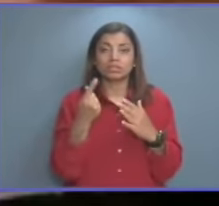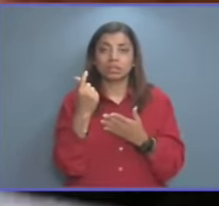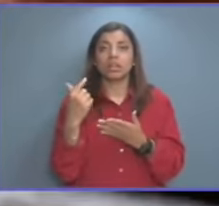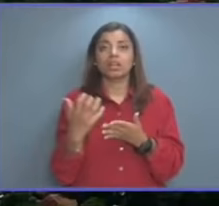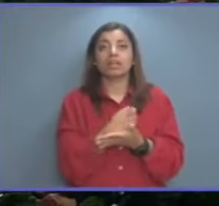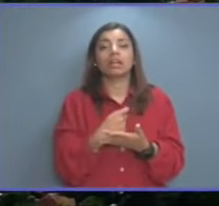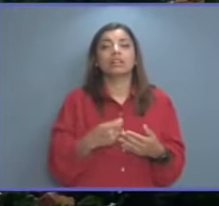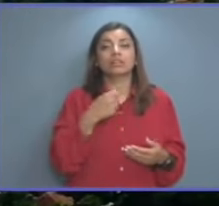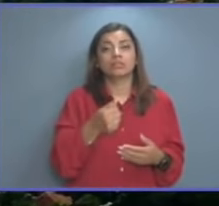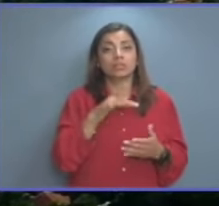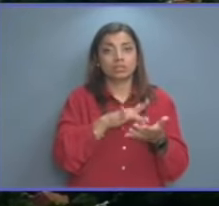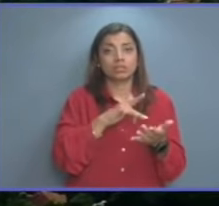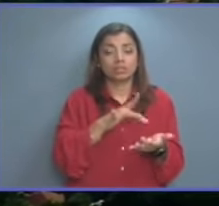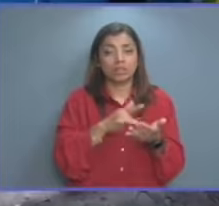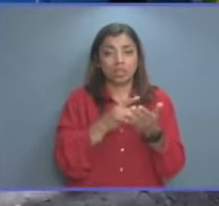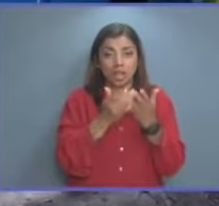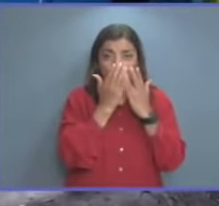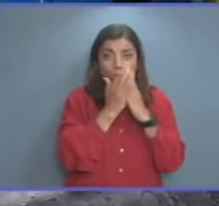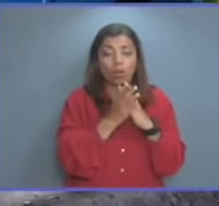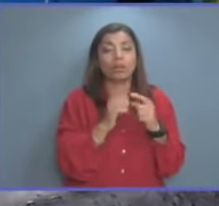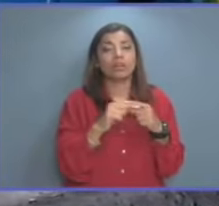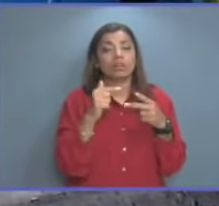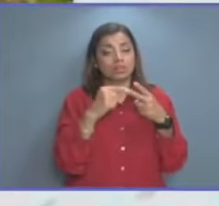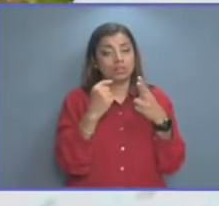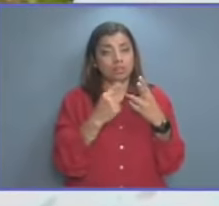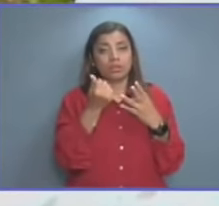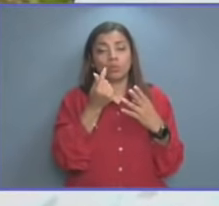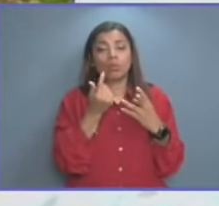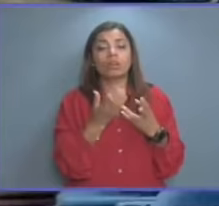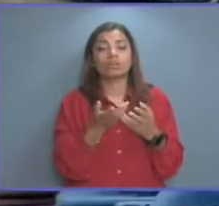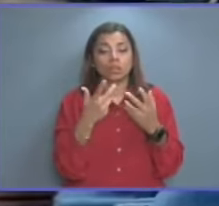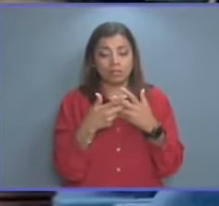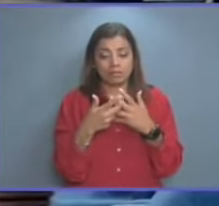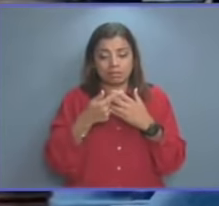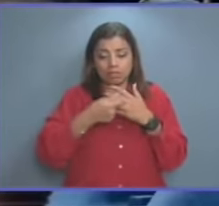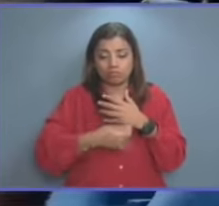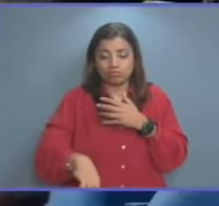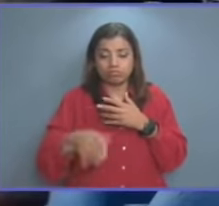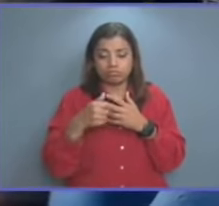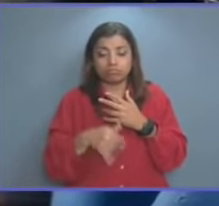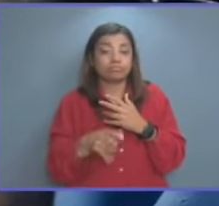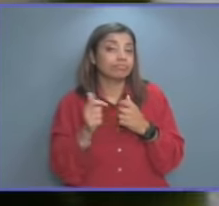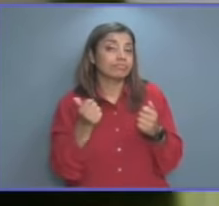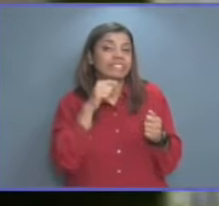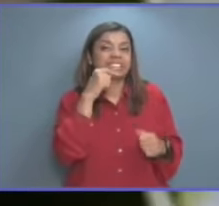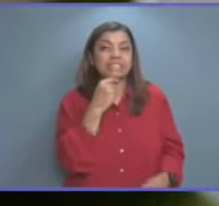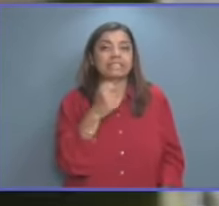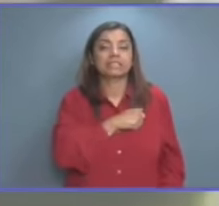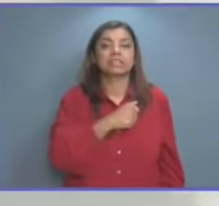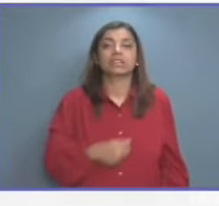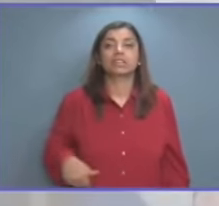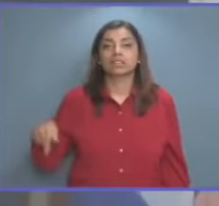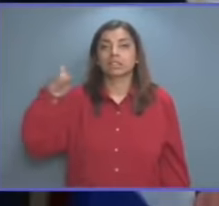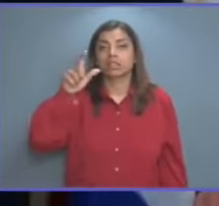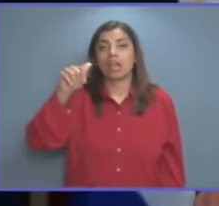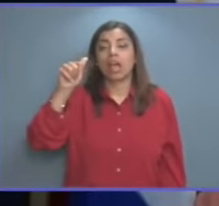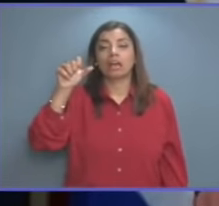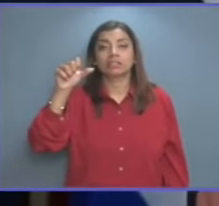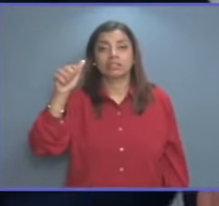por uso y aprovechamiento y el canon por vertido estará a cargo de la autoridad salvadoreña del agua